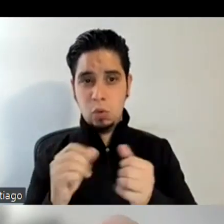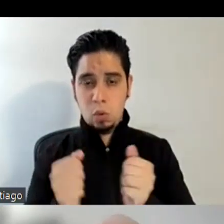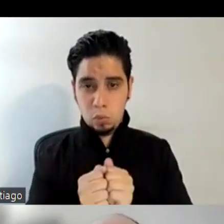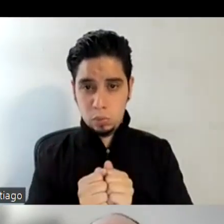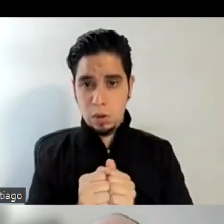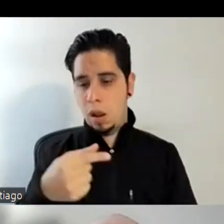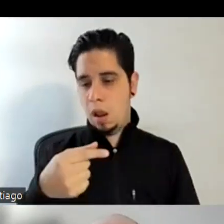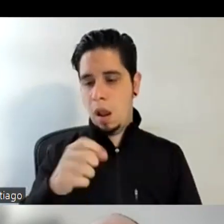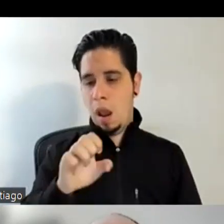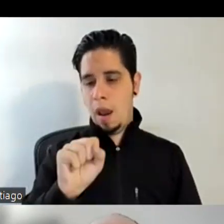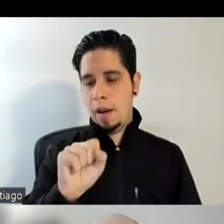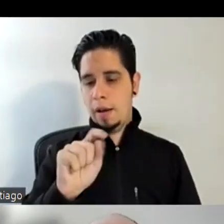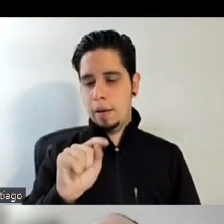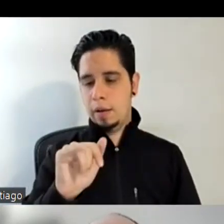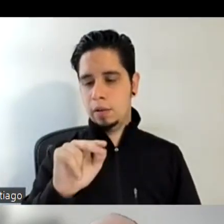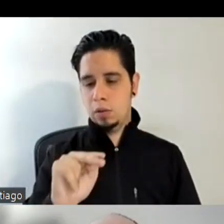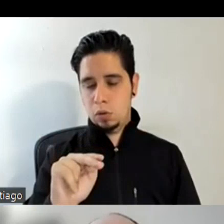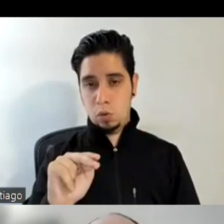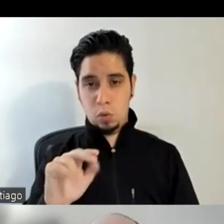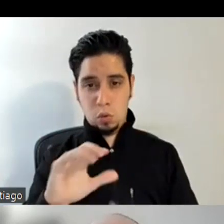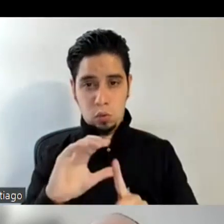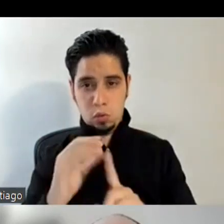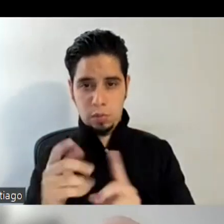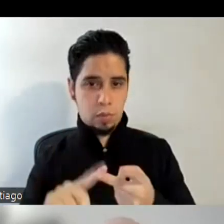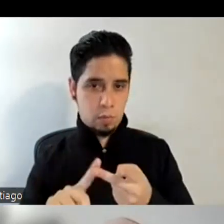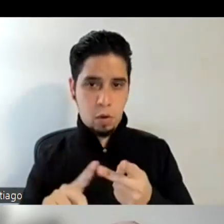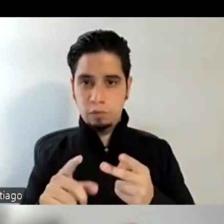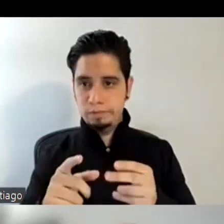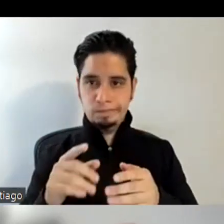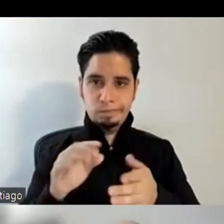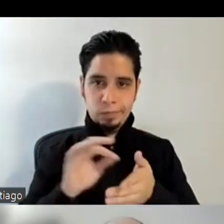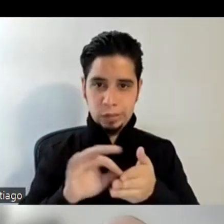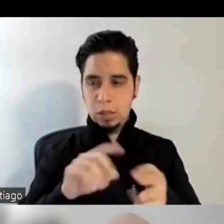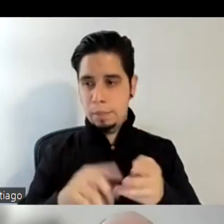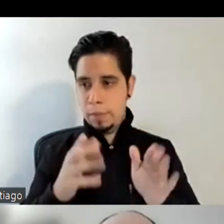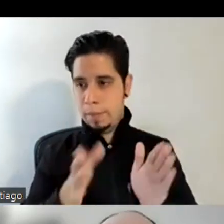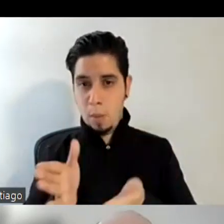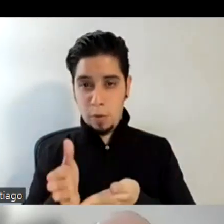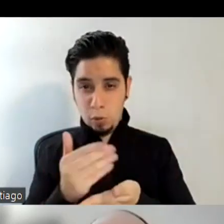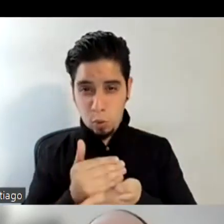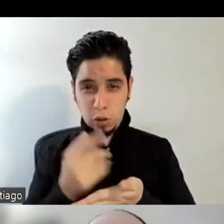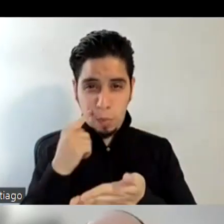querido incluir eso, financiación, escritura de propuestas, preparar un presupuesto,